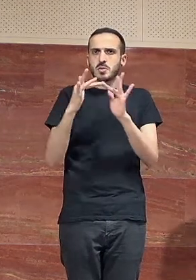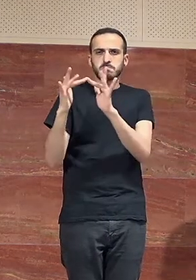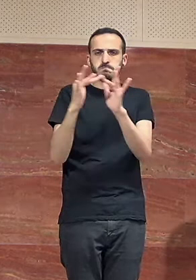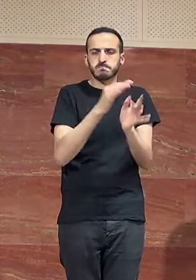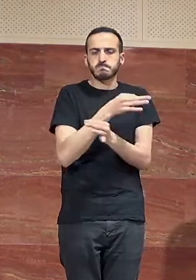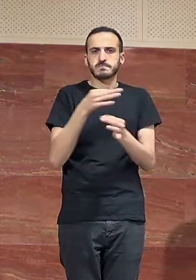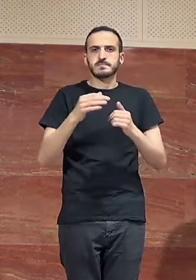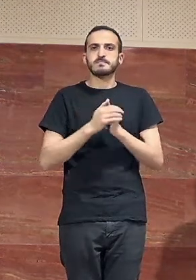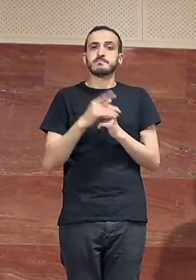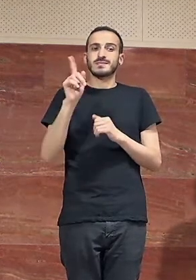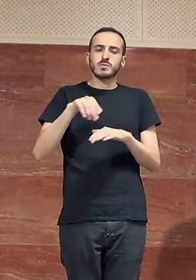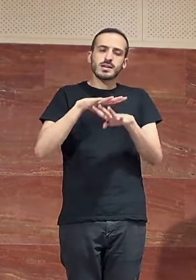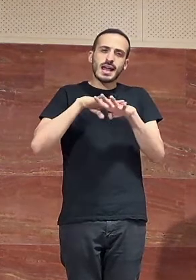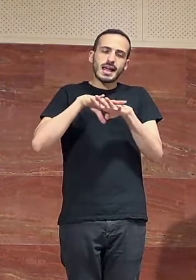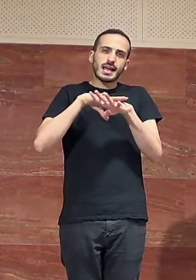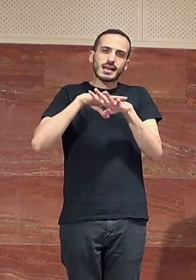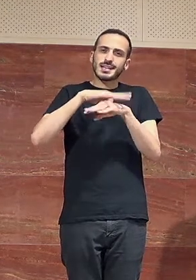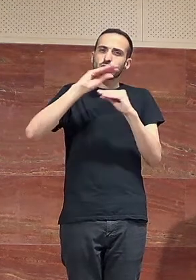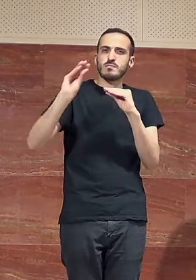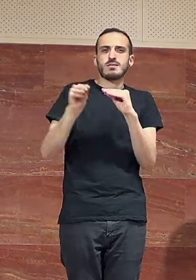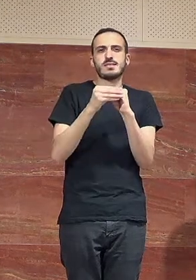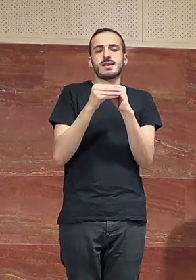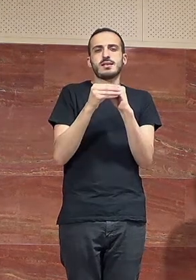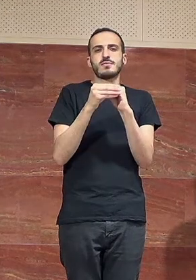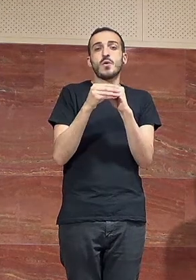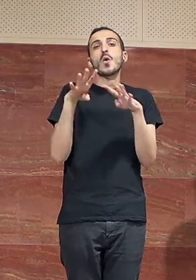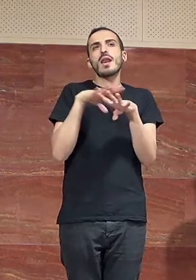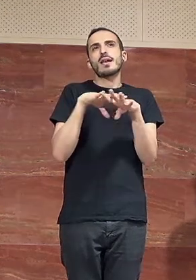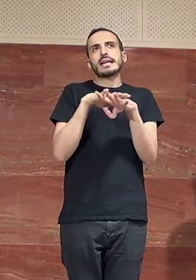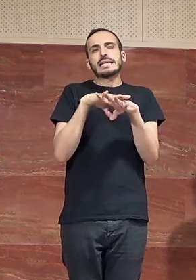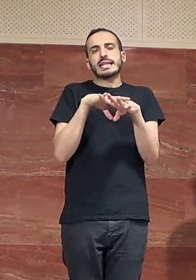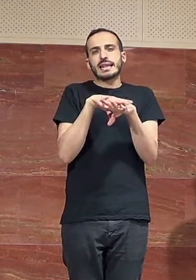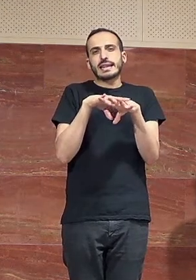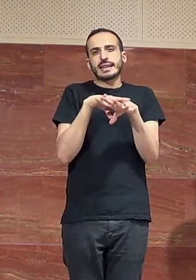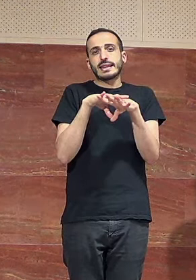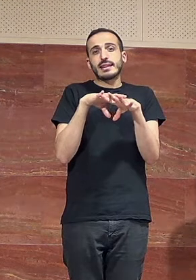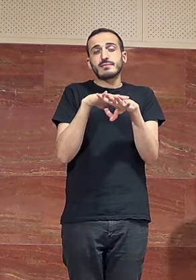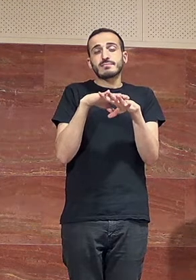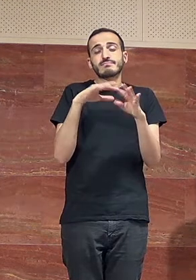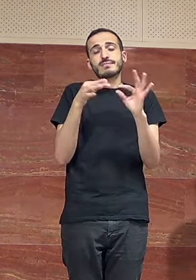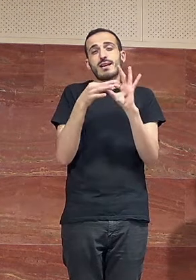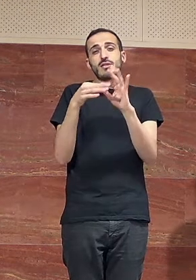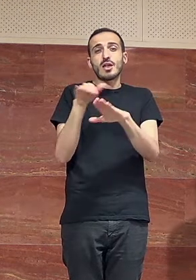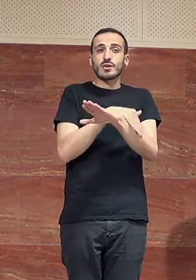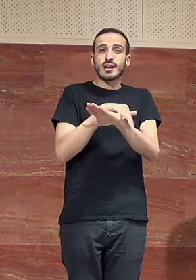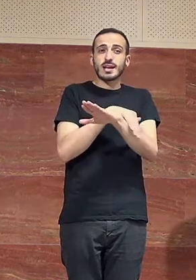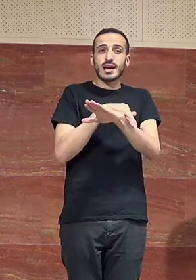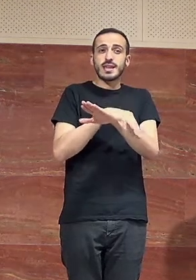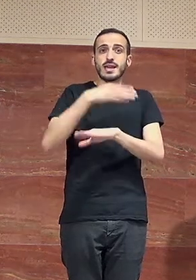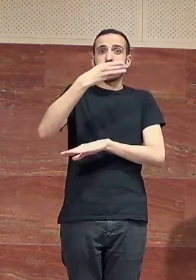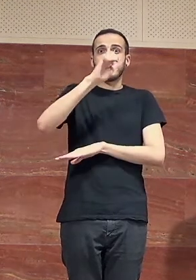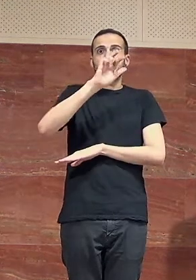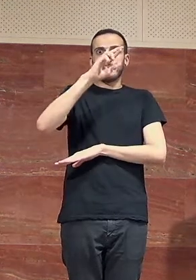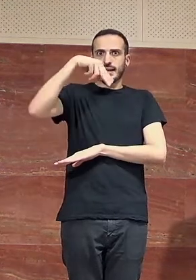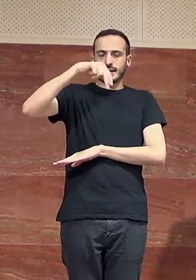red de alguna manera complementaria, que era la red compuesta por la calle Bárbara de Braganza, Fernando VI, Mejía Lequerica,